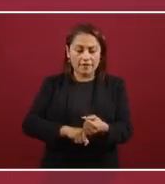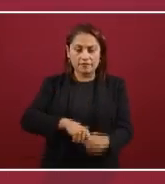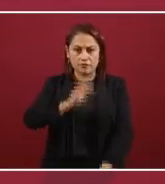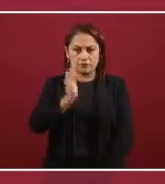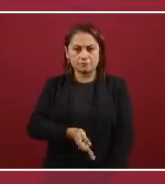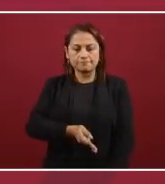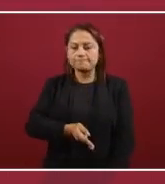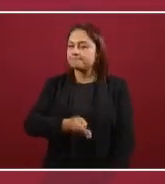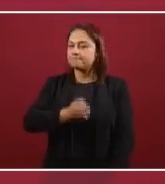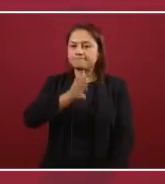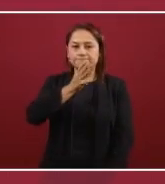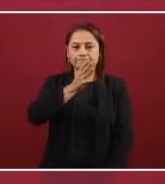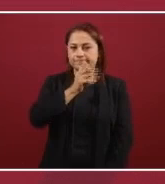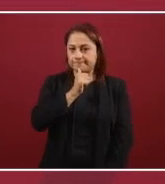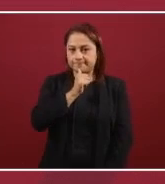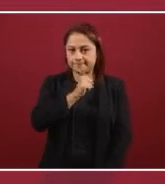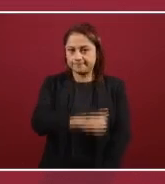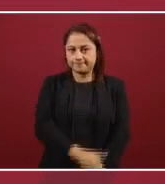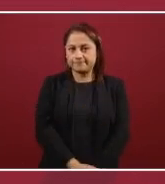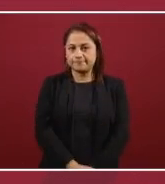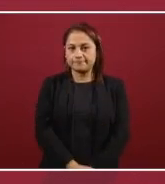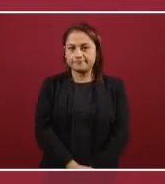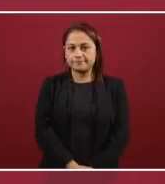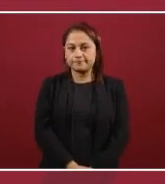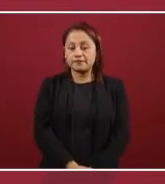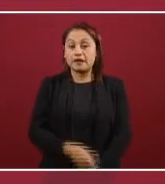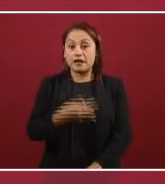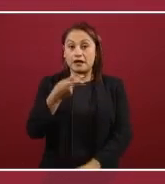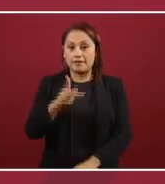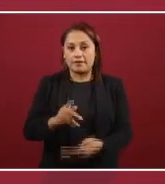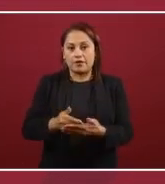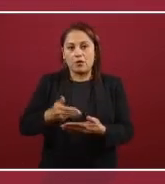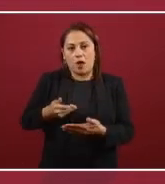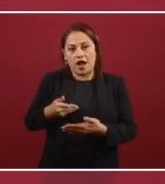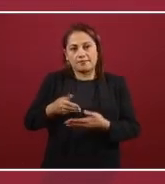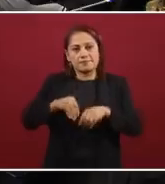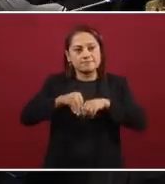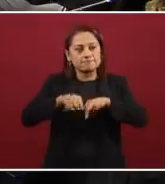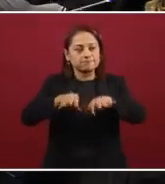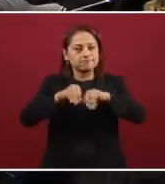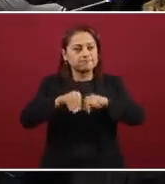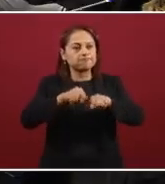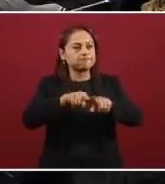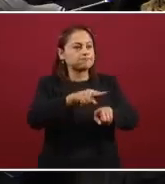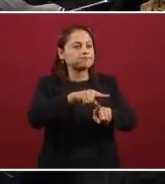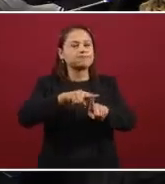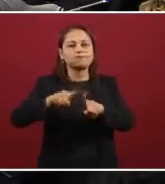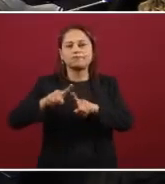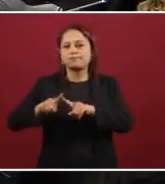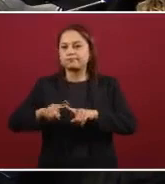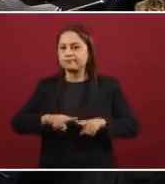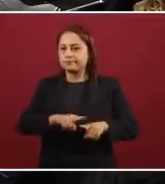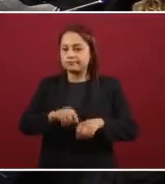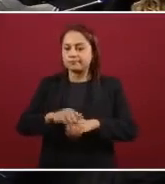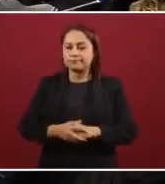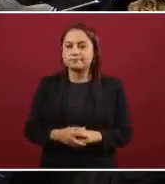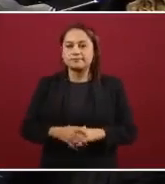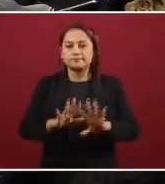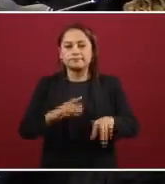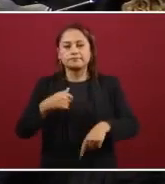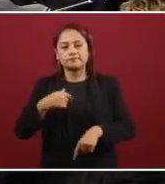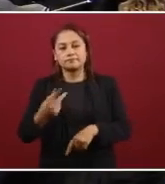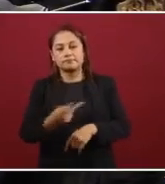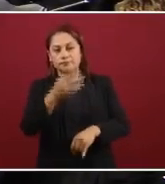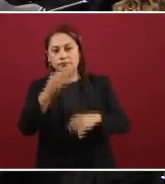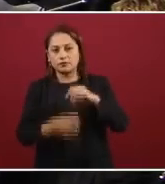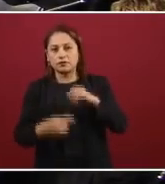manera, pero tenemos que hacer labor, mucha labor para eso. Y finalmente, el extinto